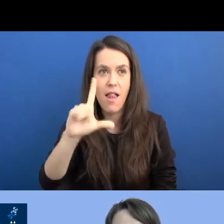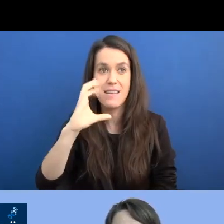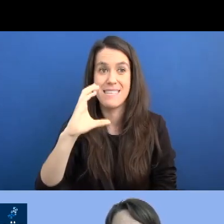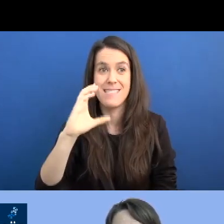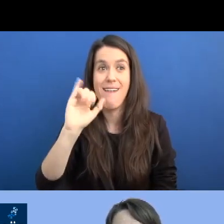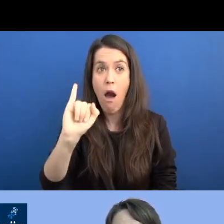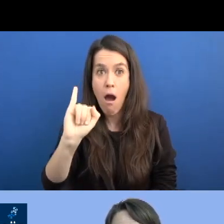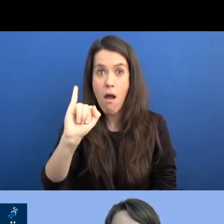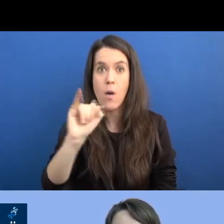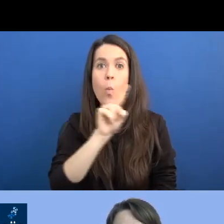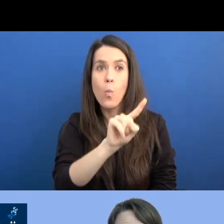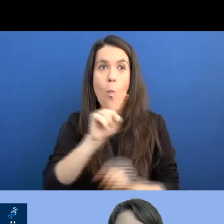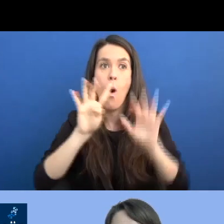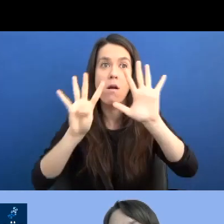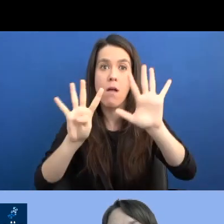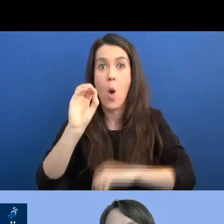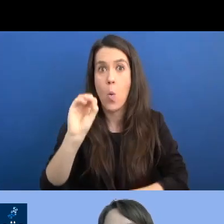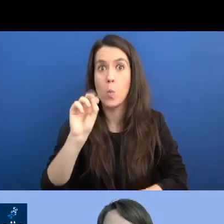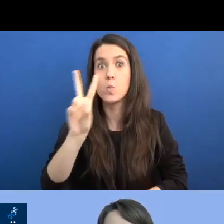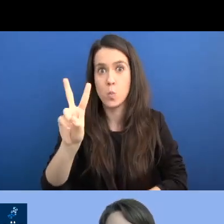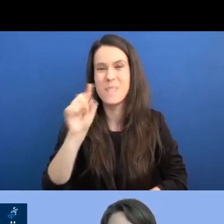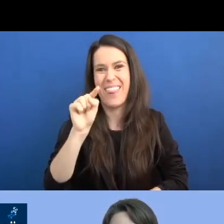el código SLCI